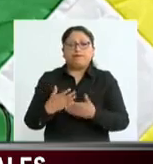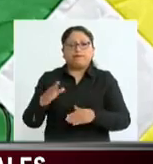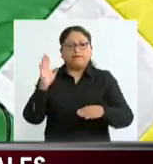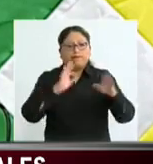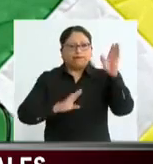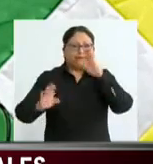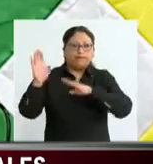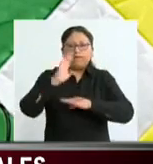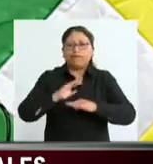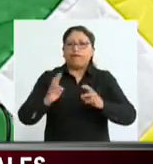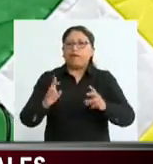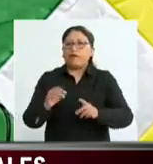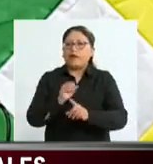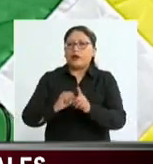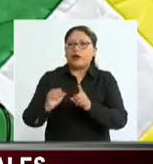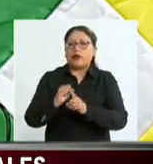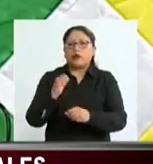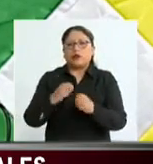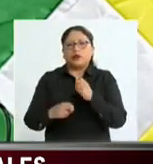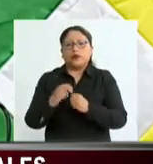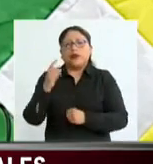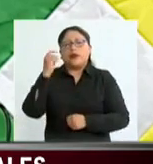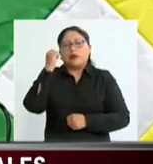angustiados por esta situación.